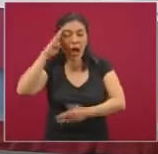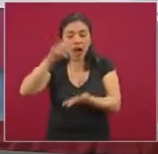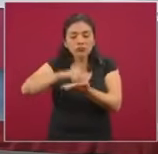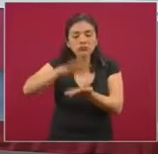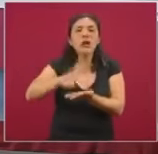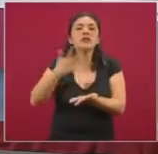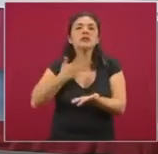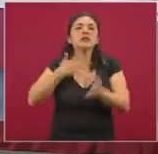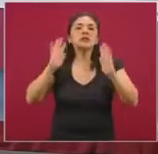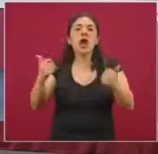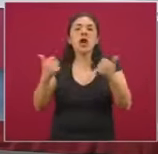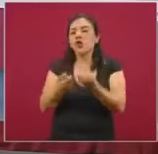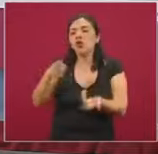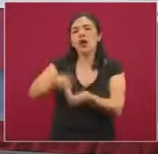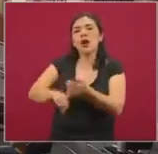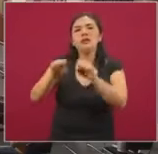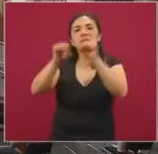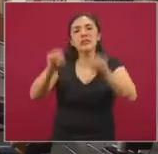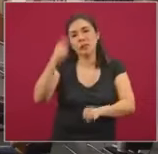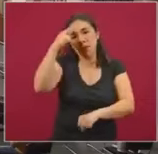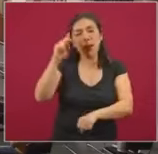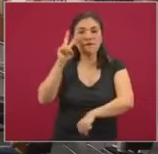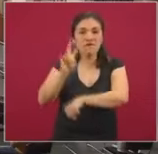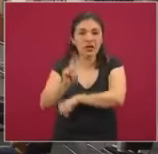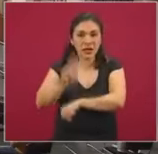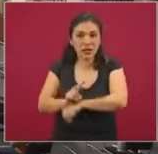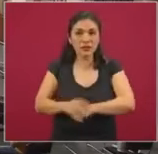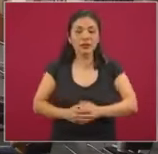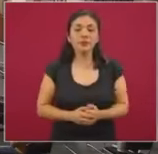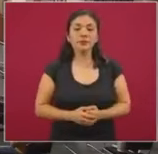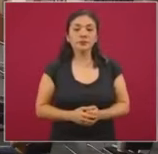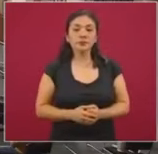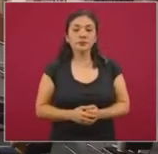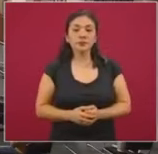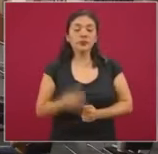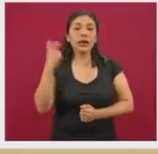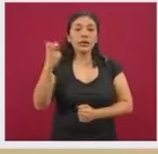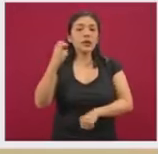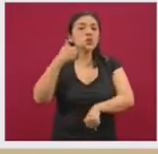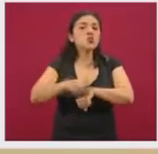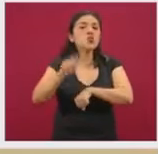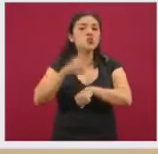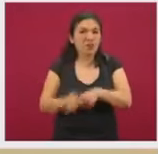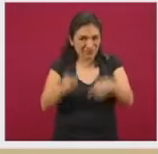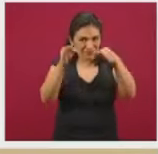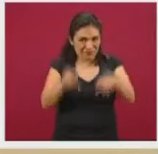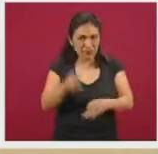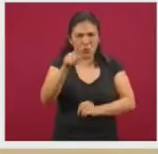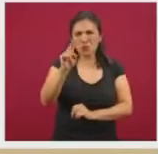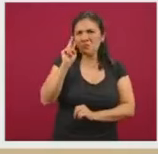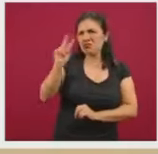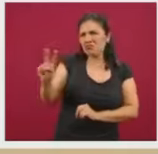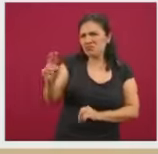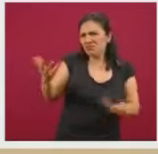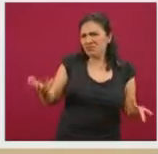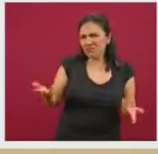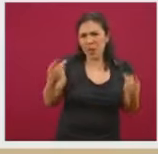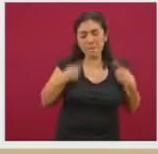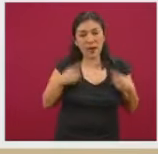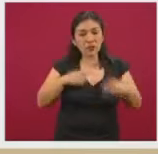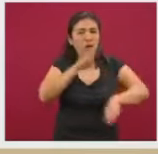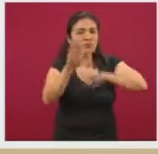el sistema de vigilancia. La siguiente, por favor. Estos son los números. Cuando vemos, estas son las